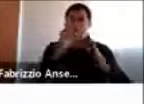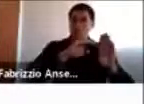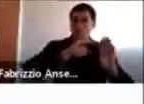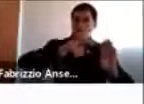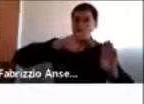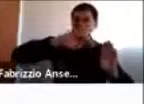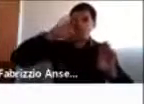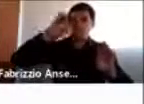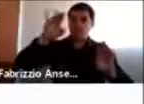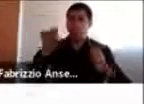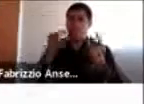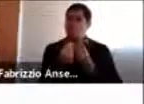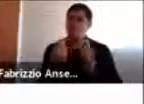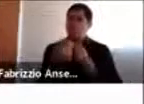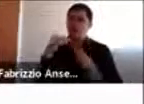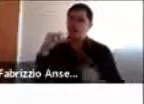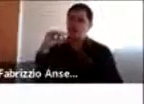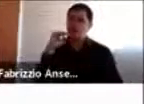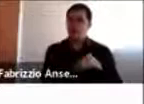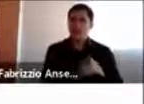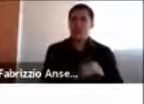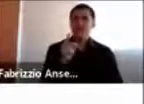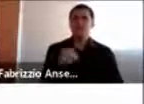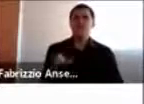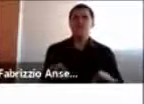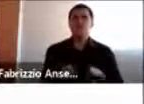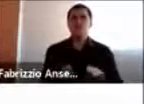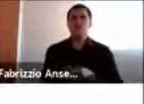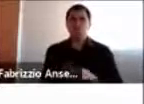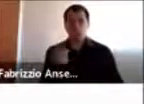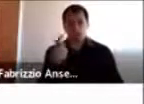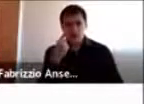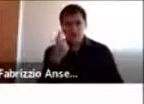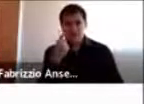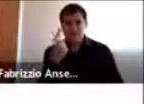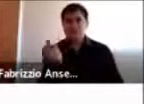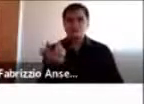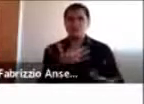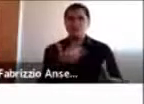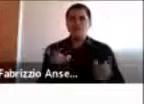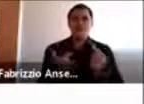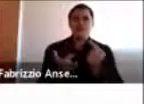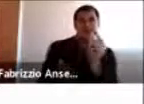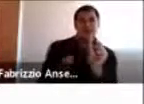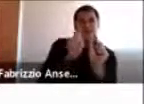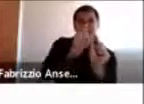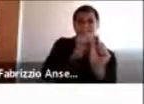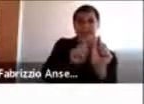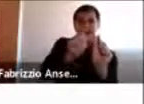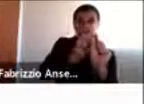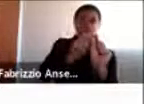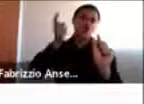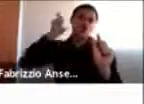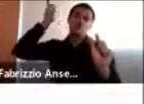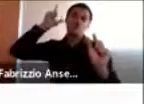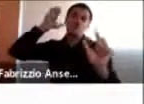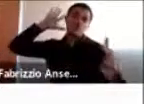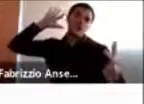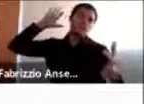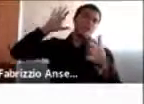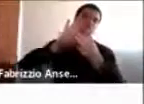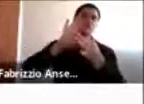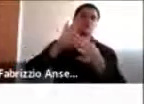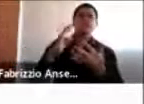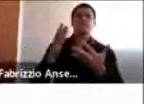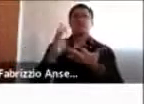bastante rápidas. Esto es con respecto al conocimiento de las relaciones grafema-fonema y cómo los niños a través de los años